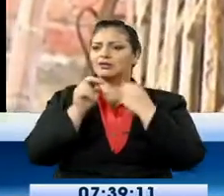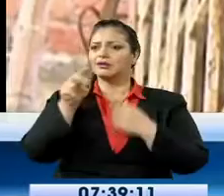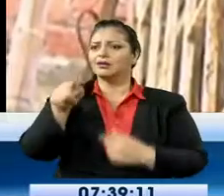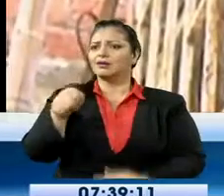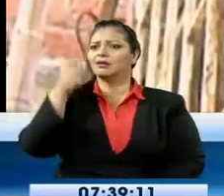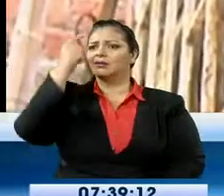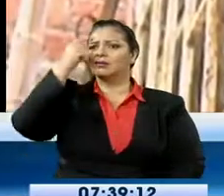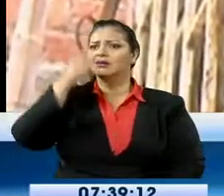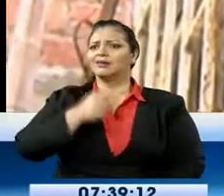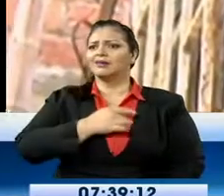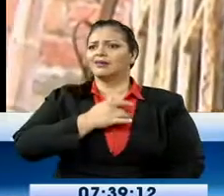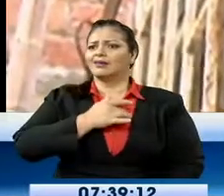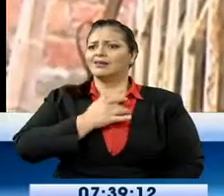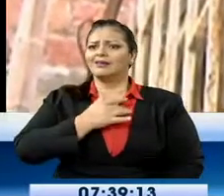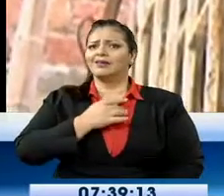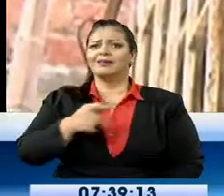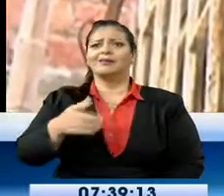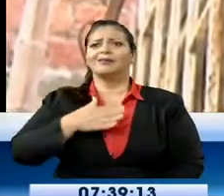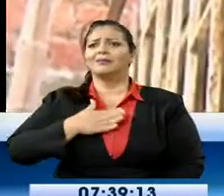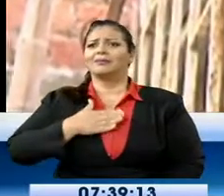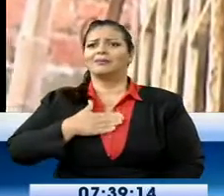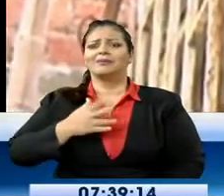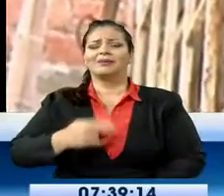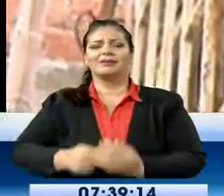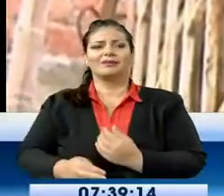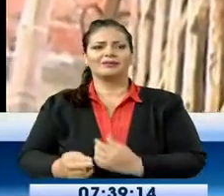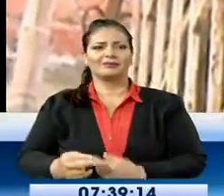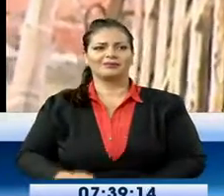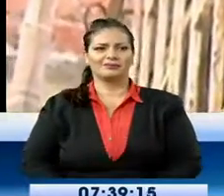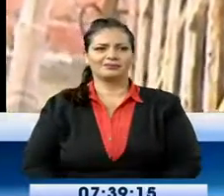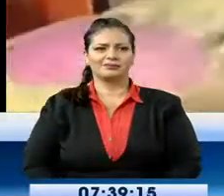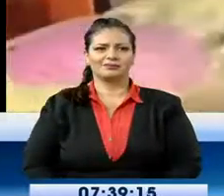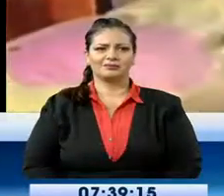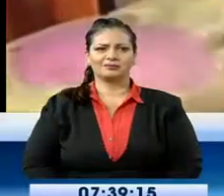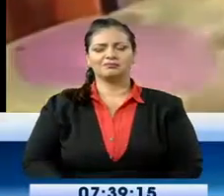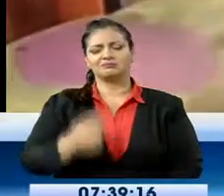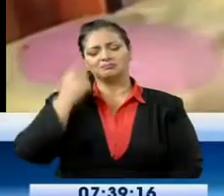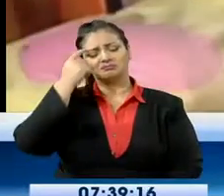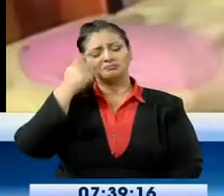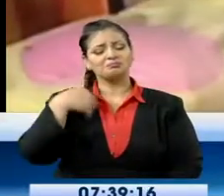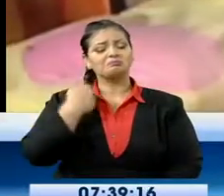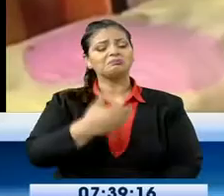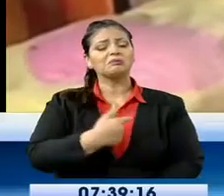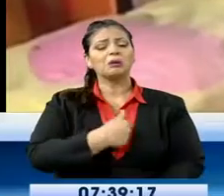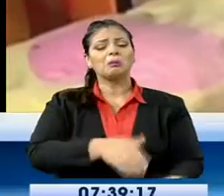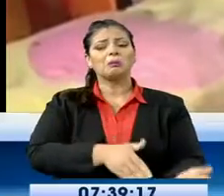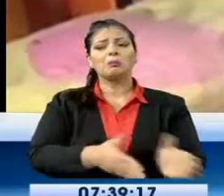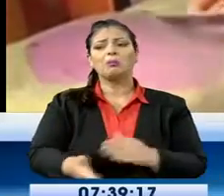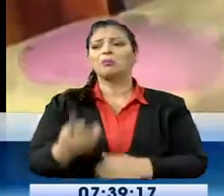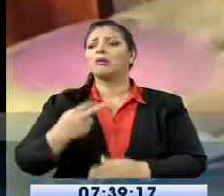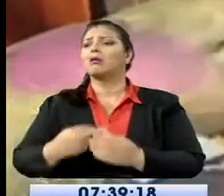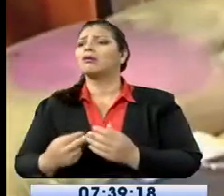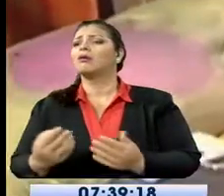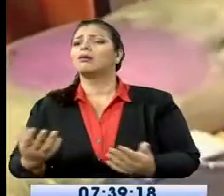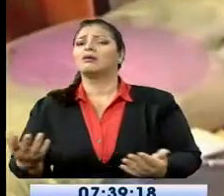hijo está vivo y su único deseo es verlo antes de morir. Informó Luxiola Salazar.